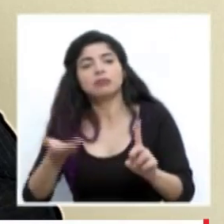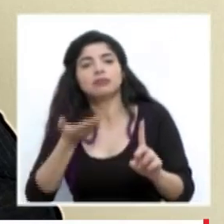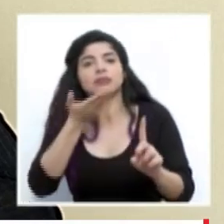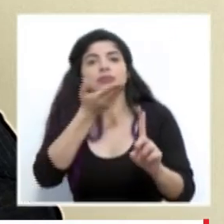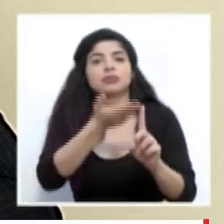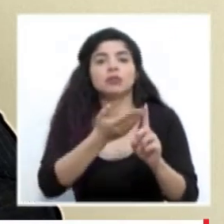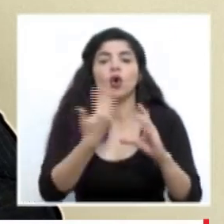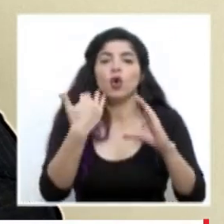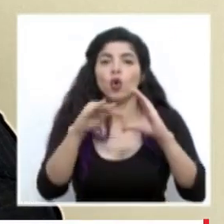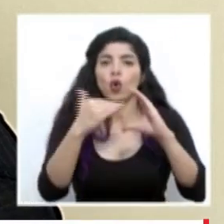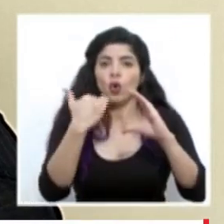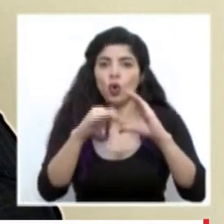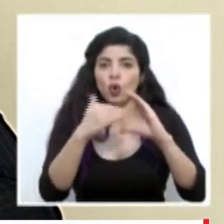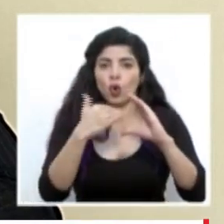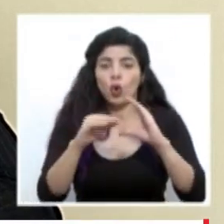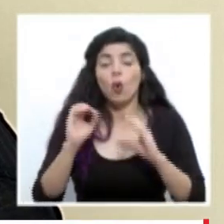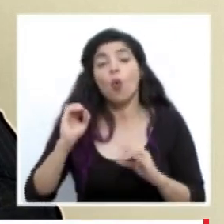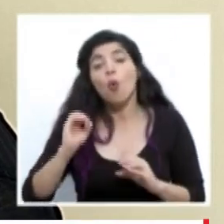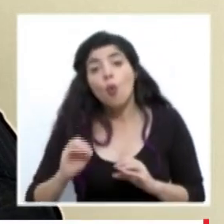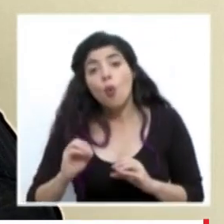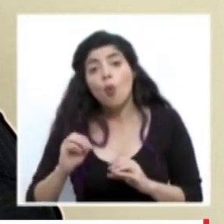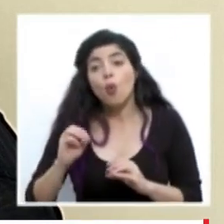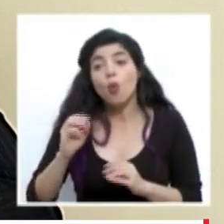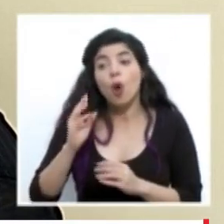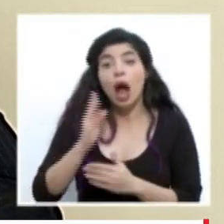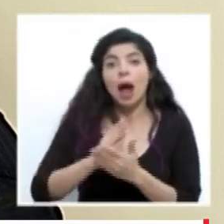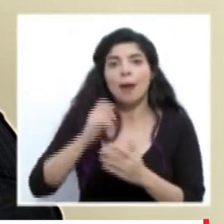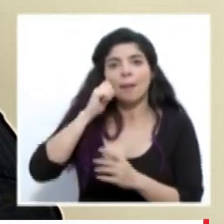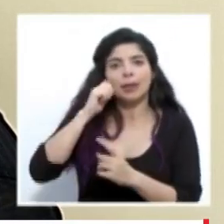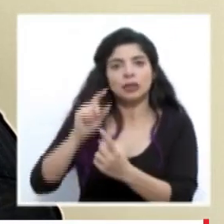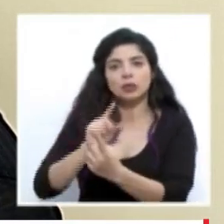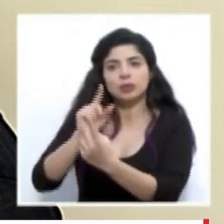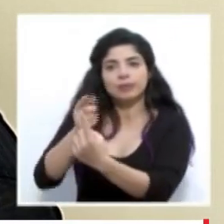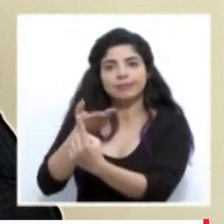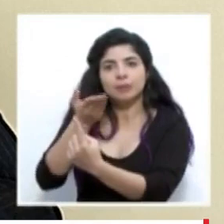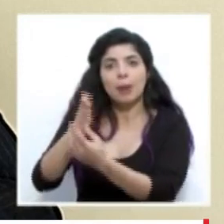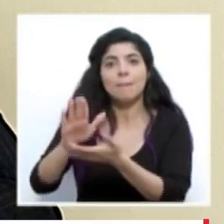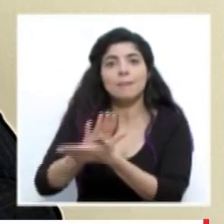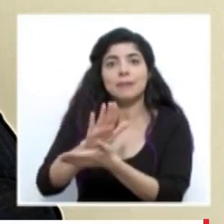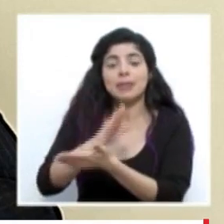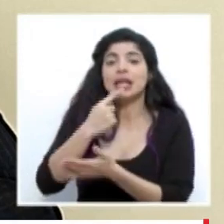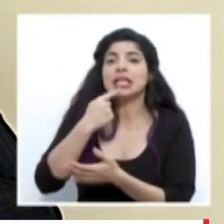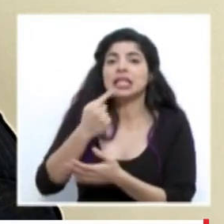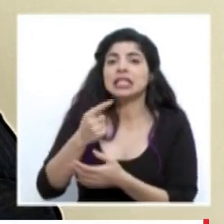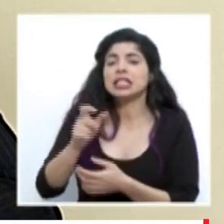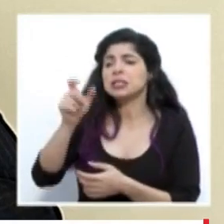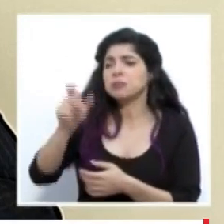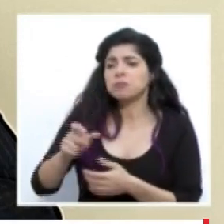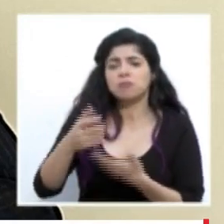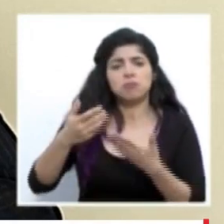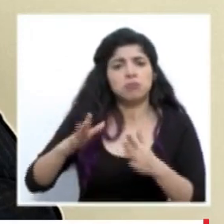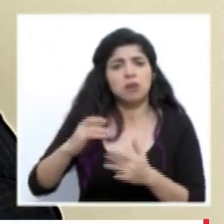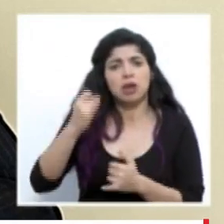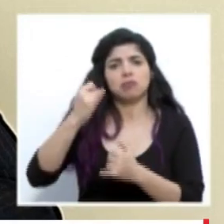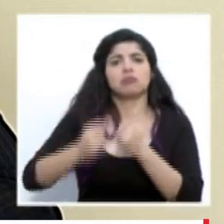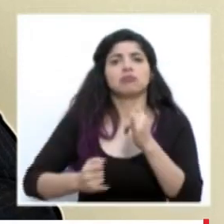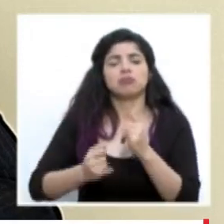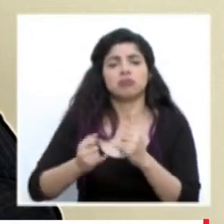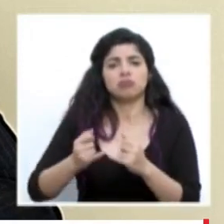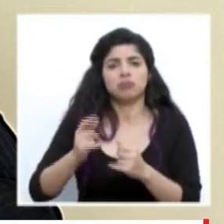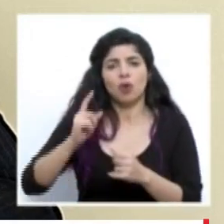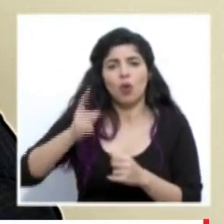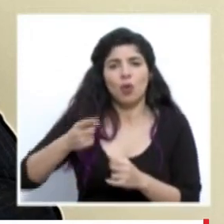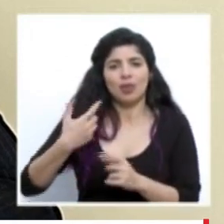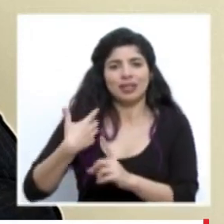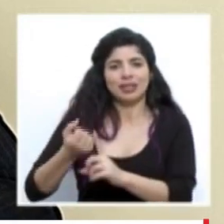través del correo electrónico o en casos excepcionales de forma personal un documento que diga que ya pues no se requiere la orden sanitaria para los